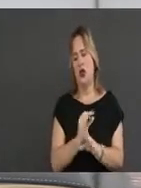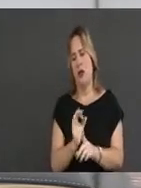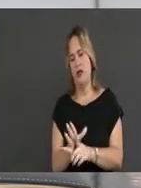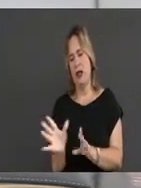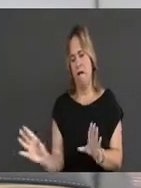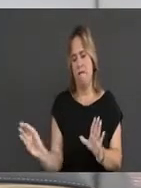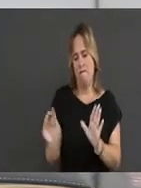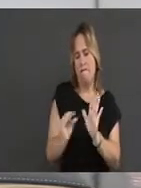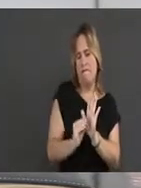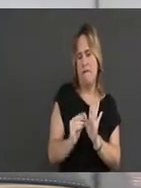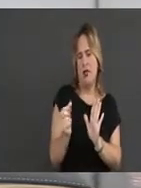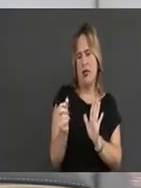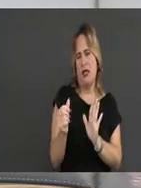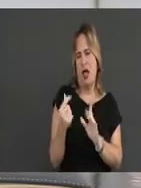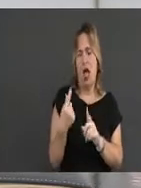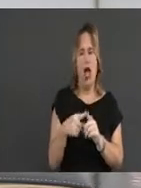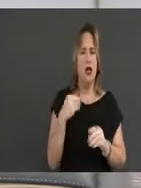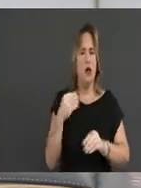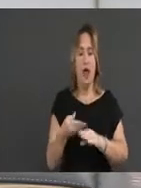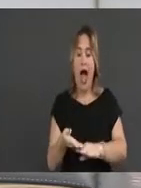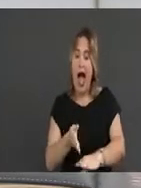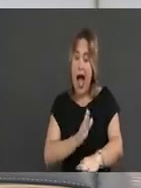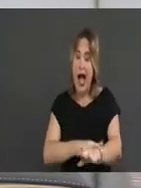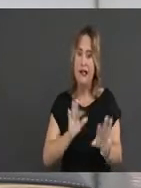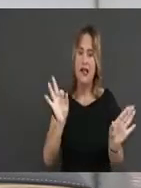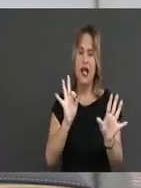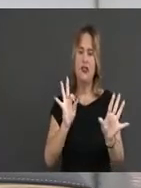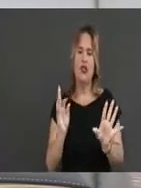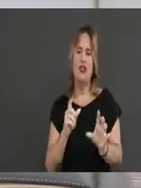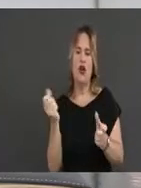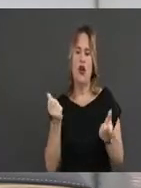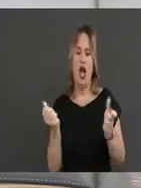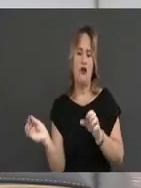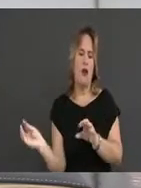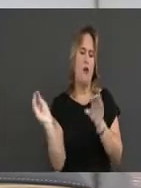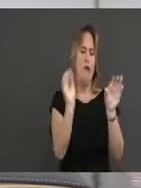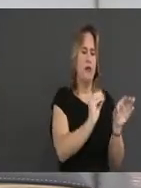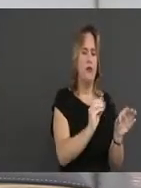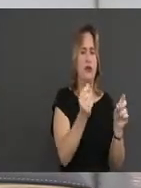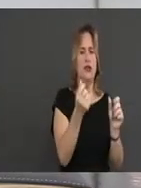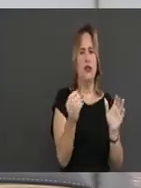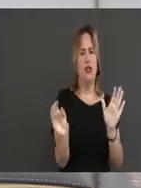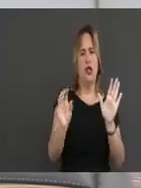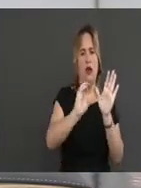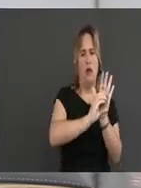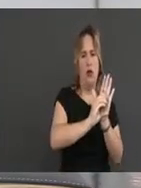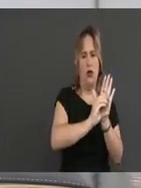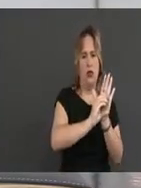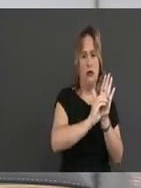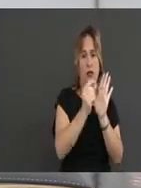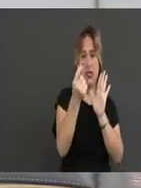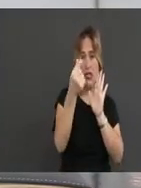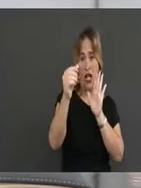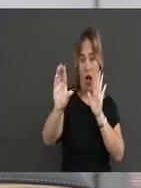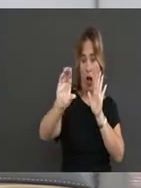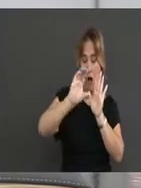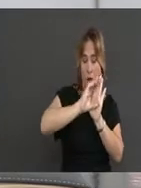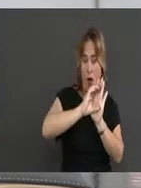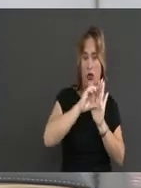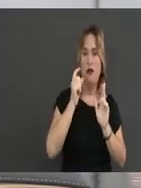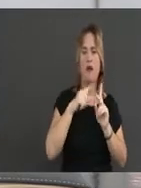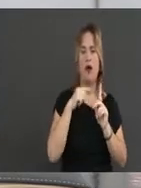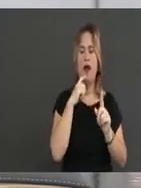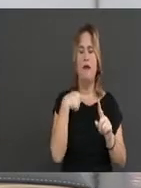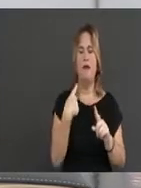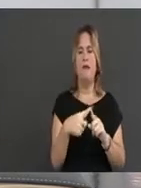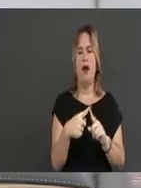hemos cambiado esto. Ya antes de las 8 se está haciendo esta recarga, lo que ha propiciado que el número de recarga de